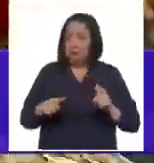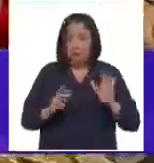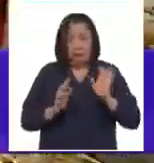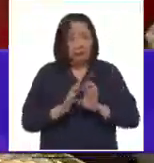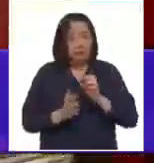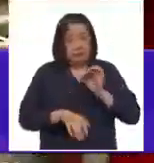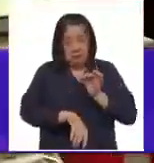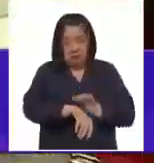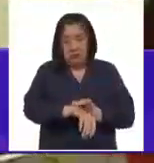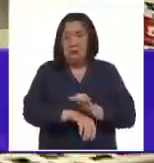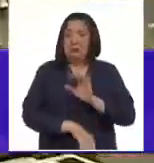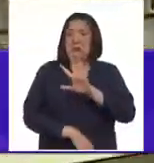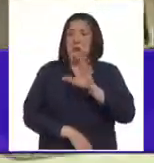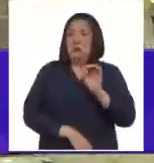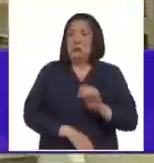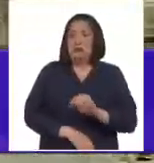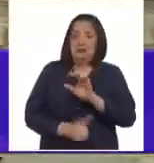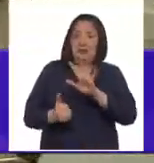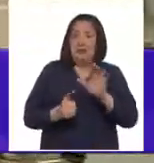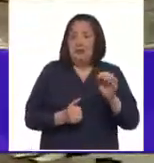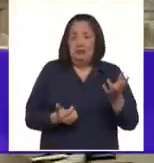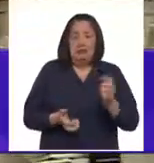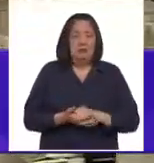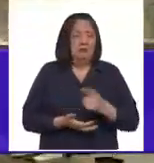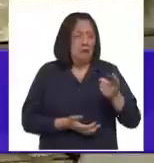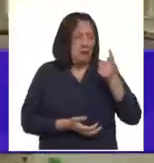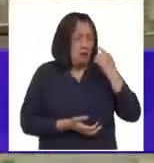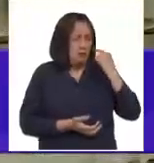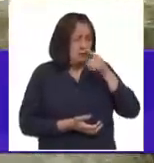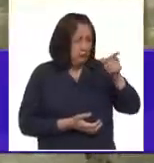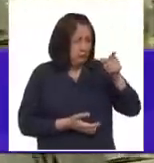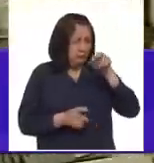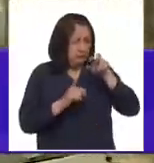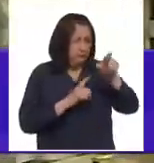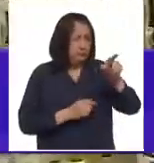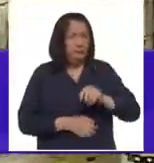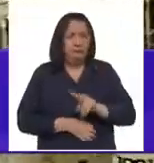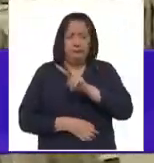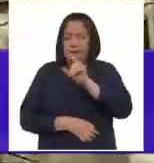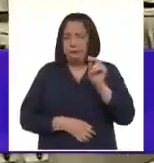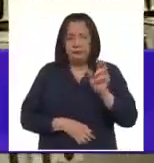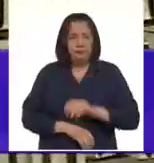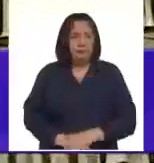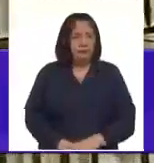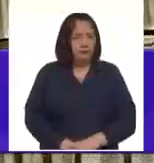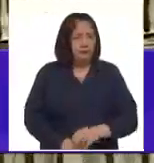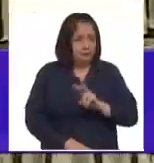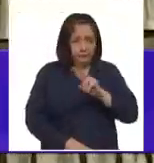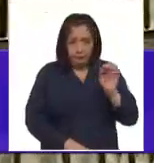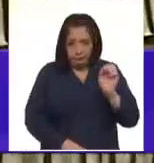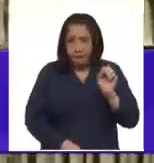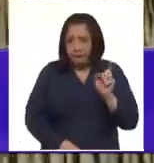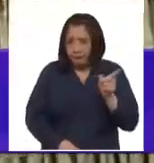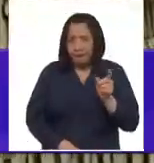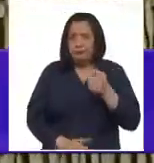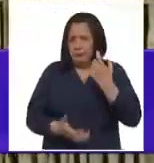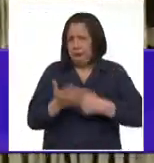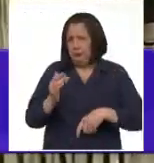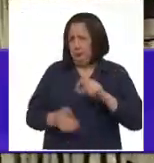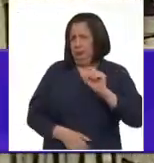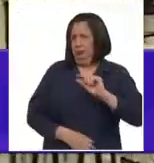que los relojes están 50, 60, ¿no? Y para caballero, ¿qué vemos ahí al fondo? A 20. 20 soles. 20 soles,